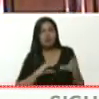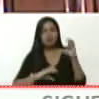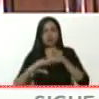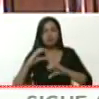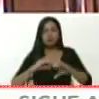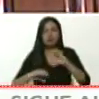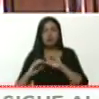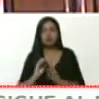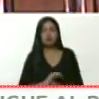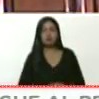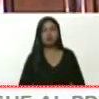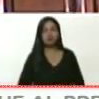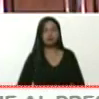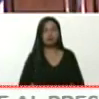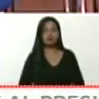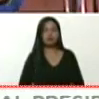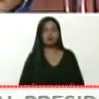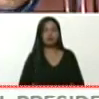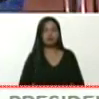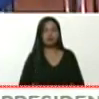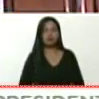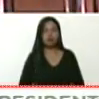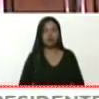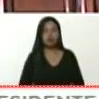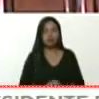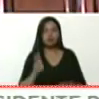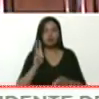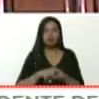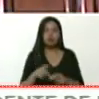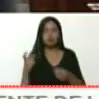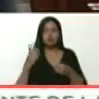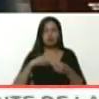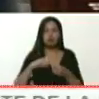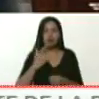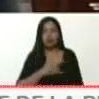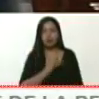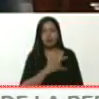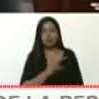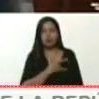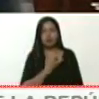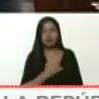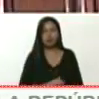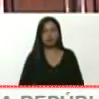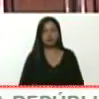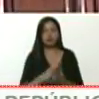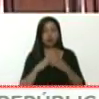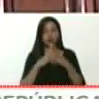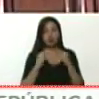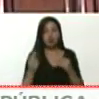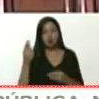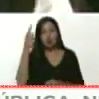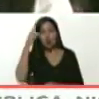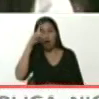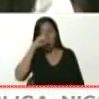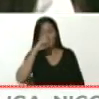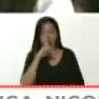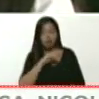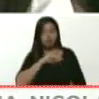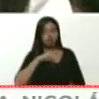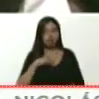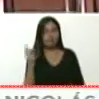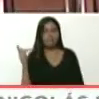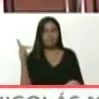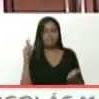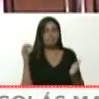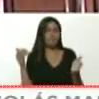ministro César Trompi, siéntense a incorporar las universidades todos los años ingresan miles